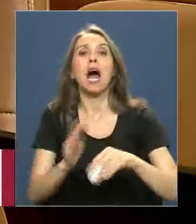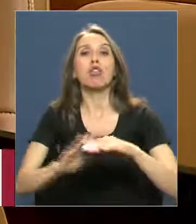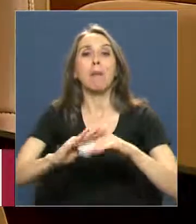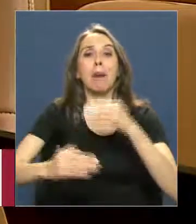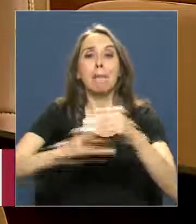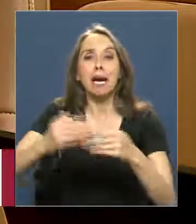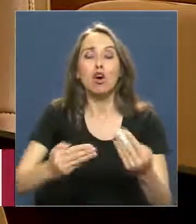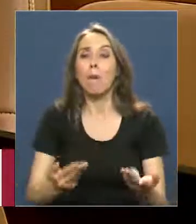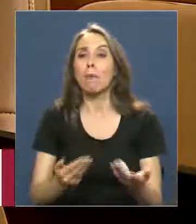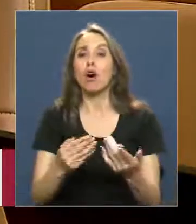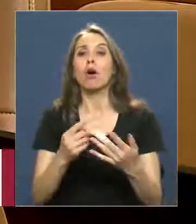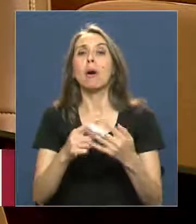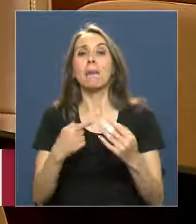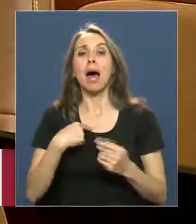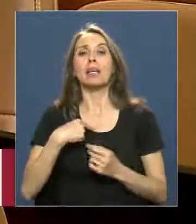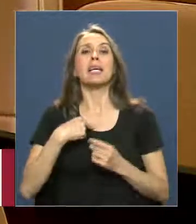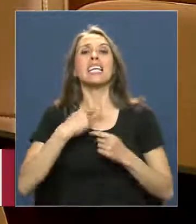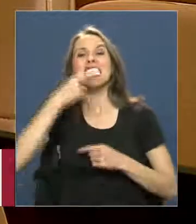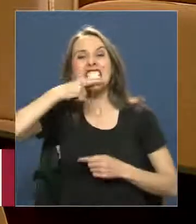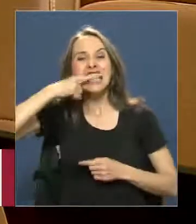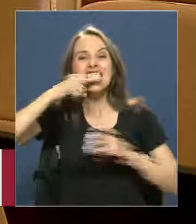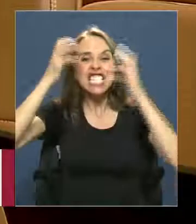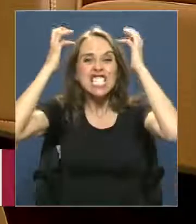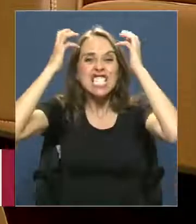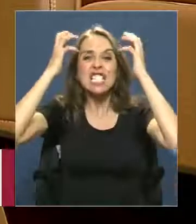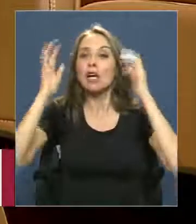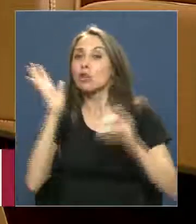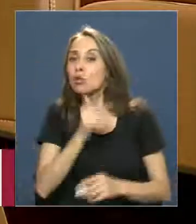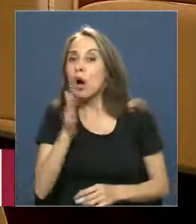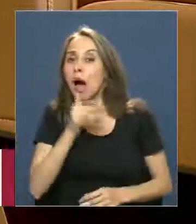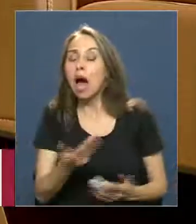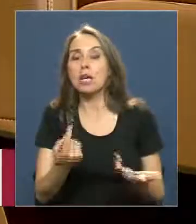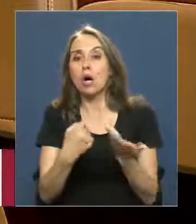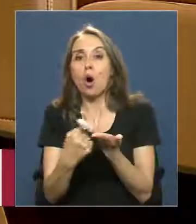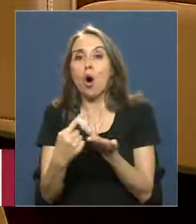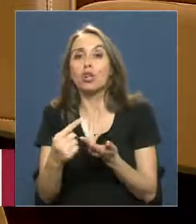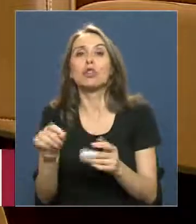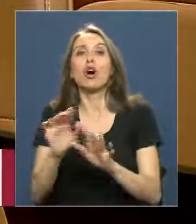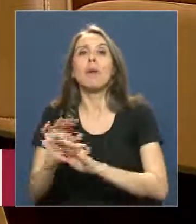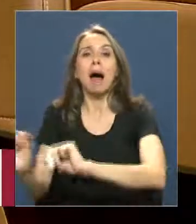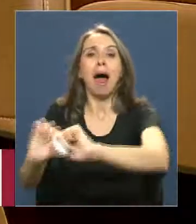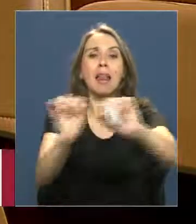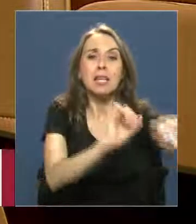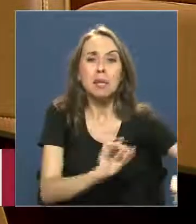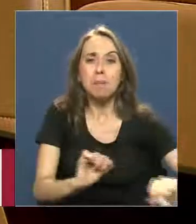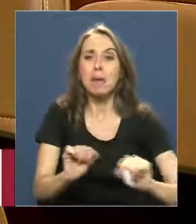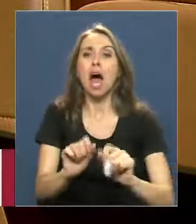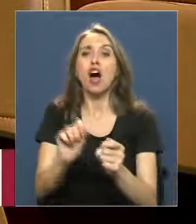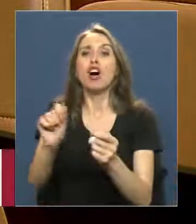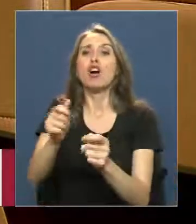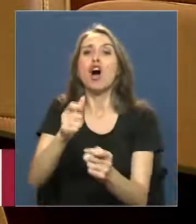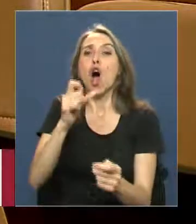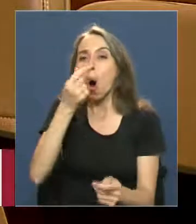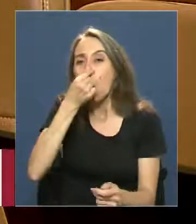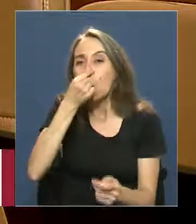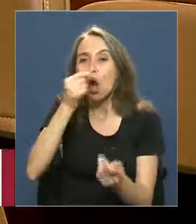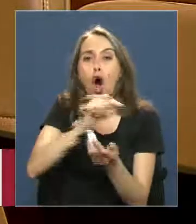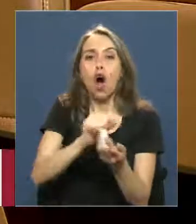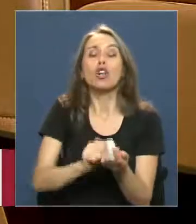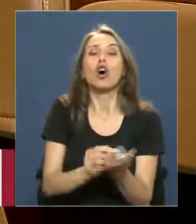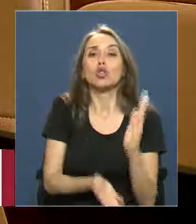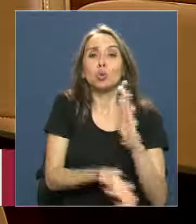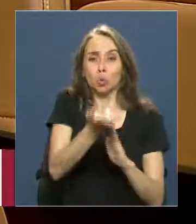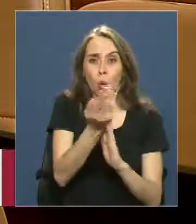con cosas que permiten el aseo personal y elementos de aseo que han subido de precio no al doble, sino